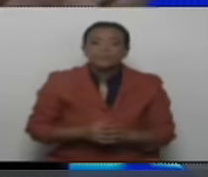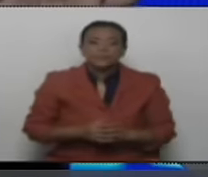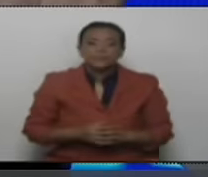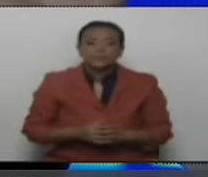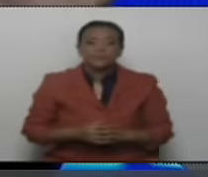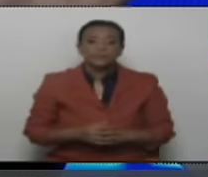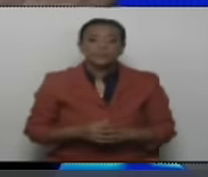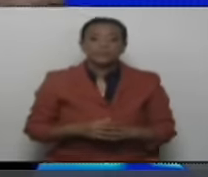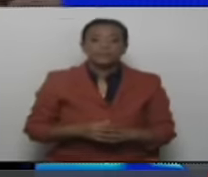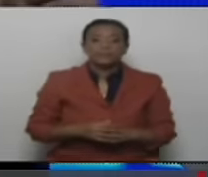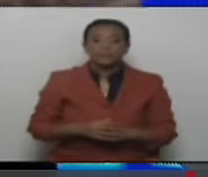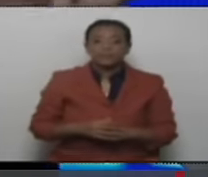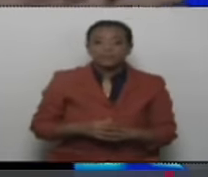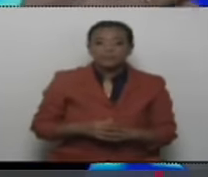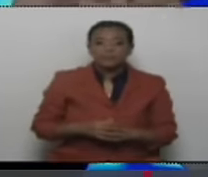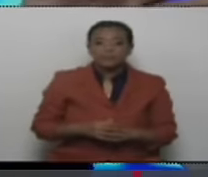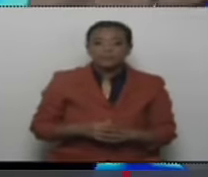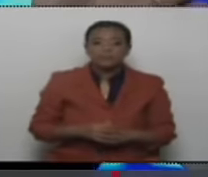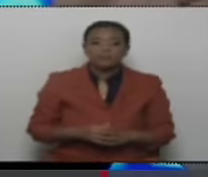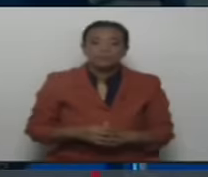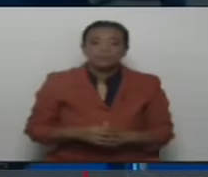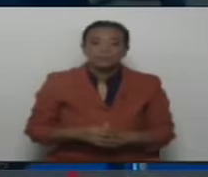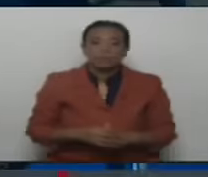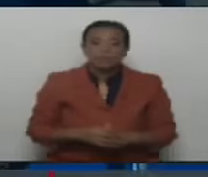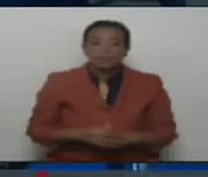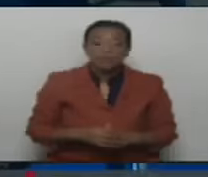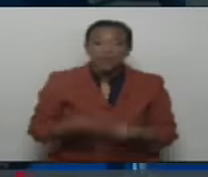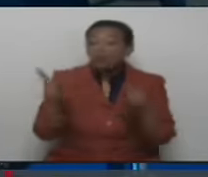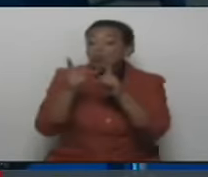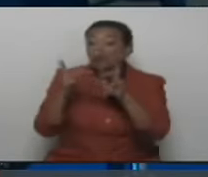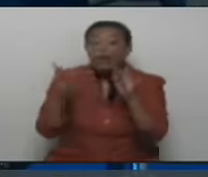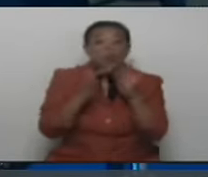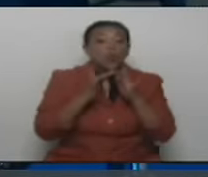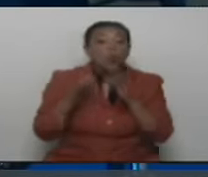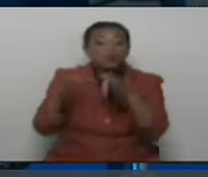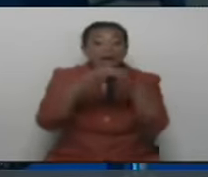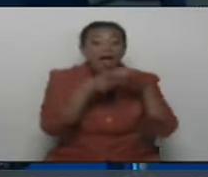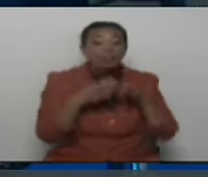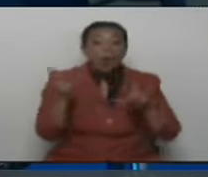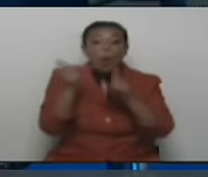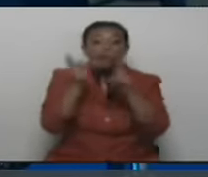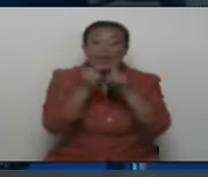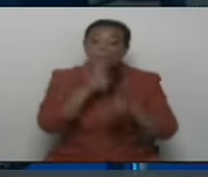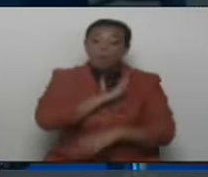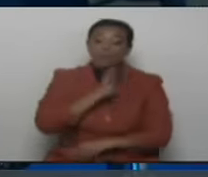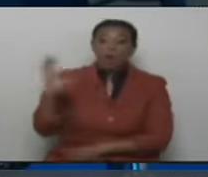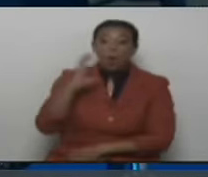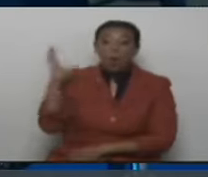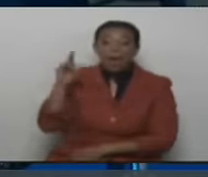otros hoteles. Lo dice el presidente, la hotelera. Yo no lo dije.